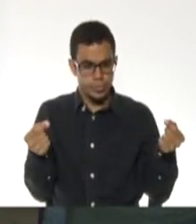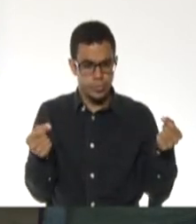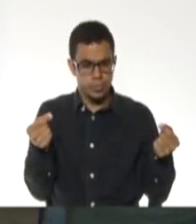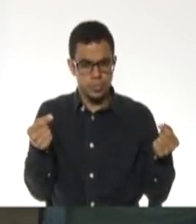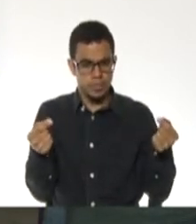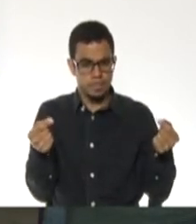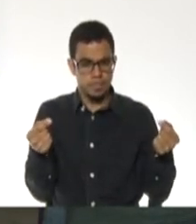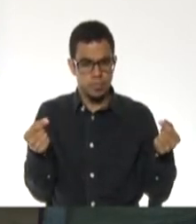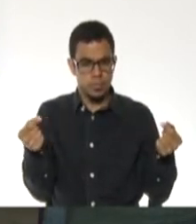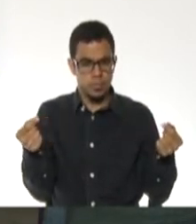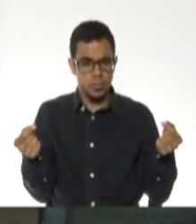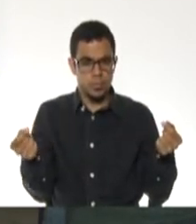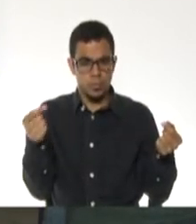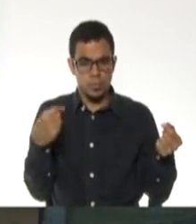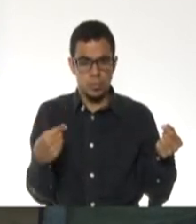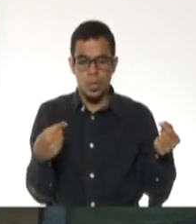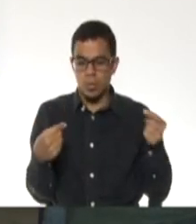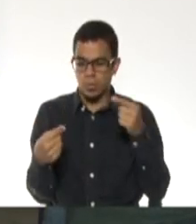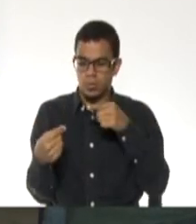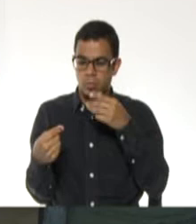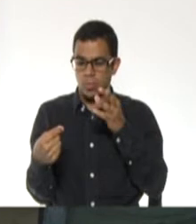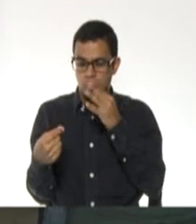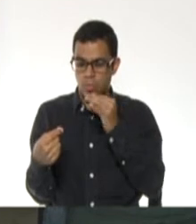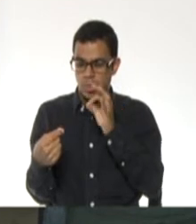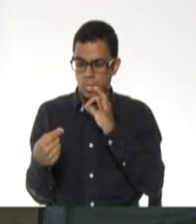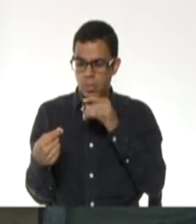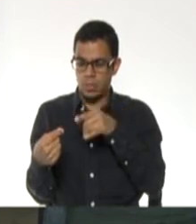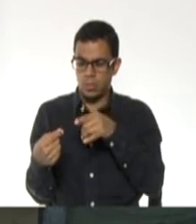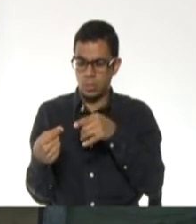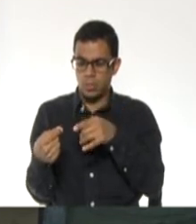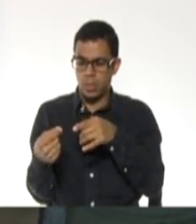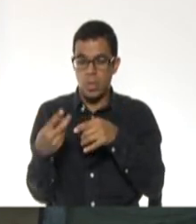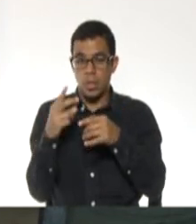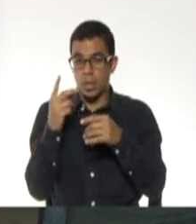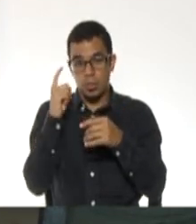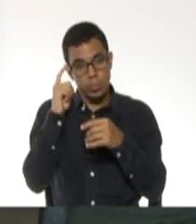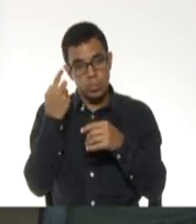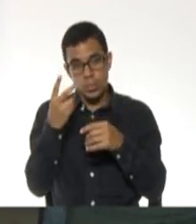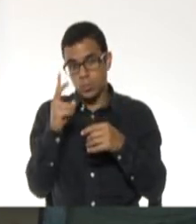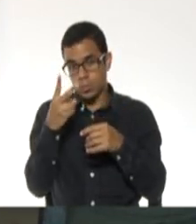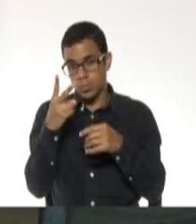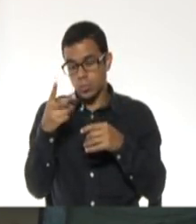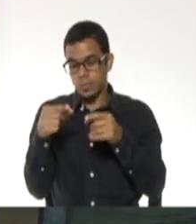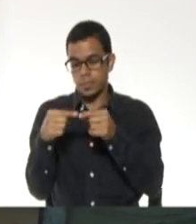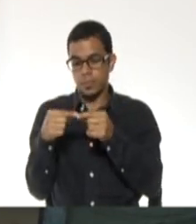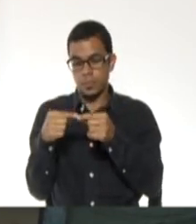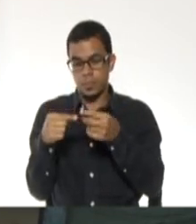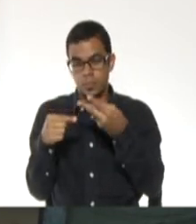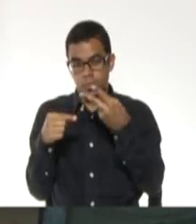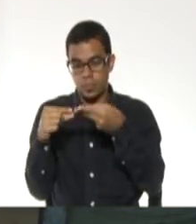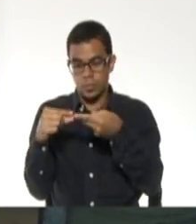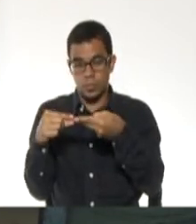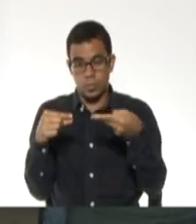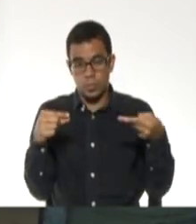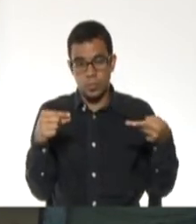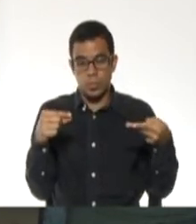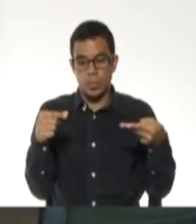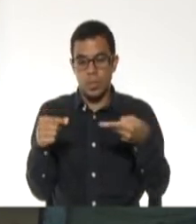para el otro extremo, no me está dando. No hay una señal lumínica que me indique